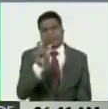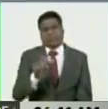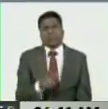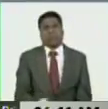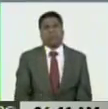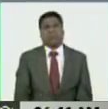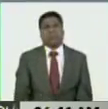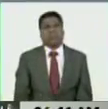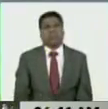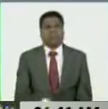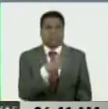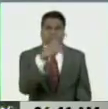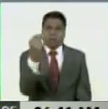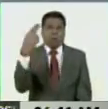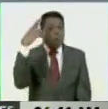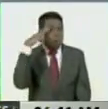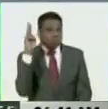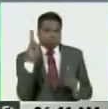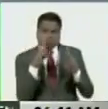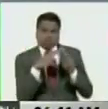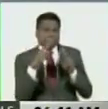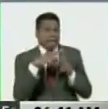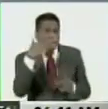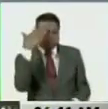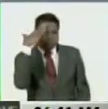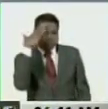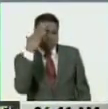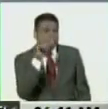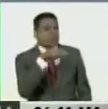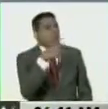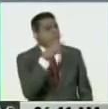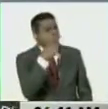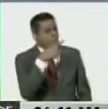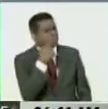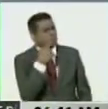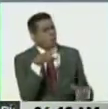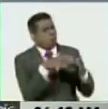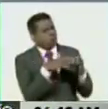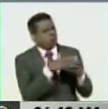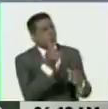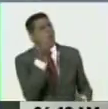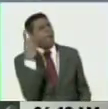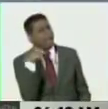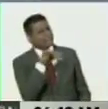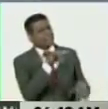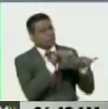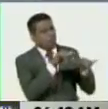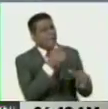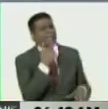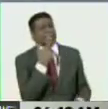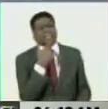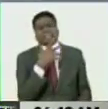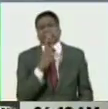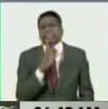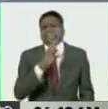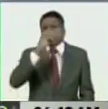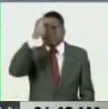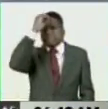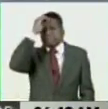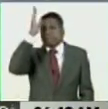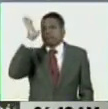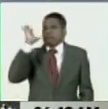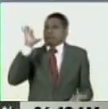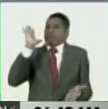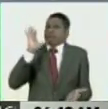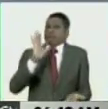que desconocen totalmente que están inscritos en un partido político, porque ¿qué hacía la persona? Llevaba al Consejo Nacional